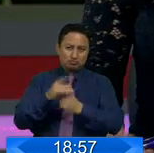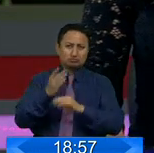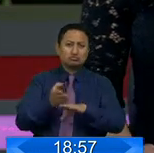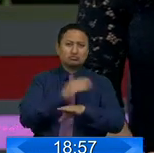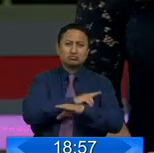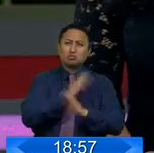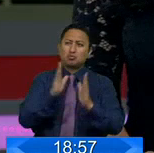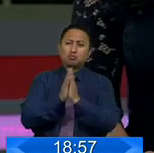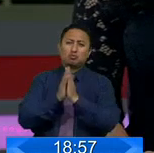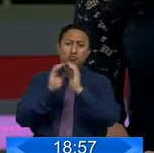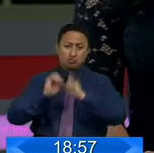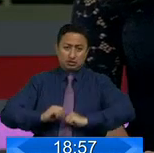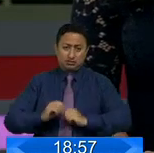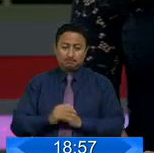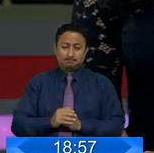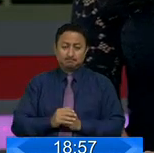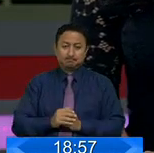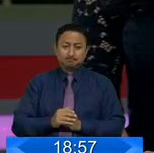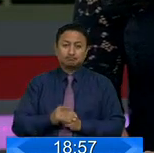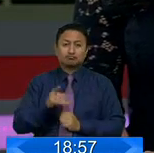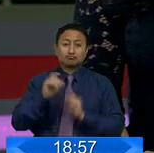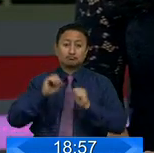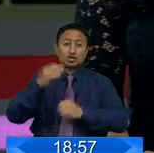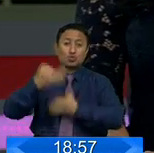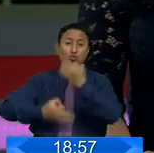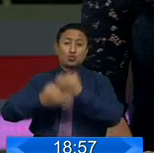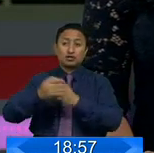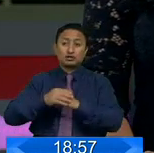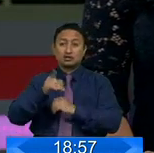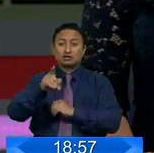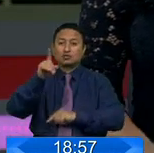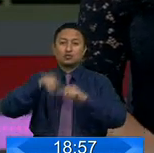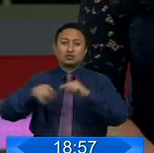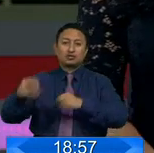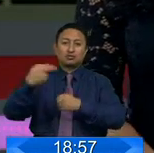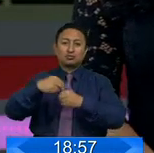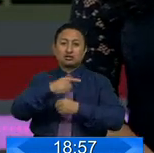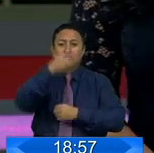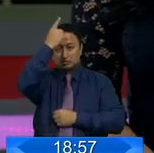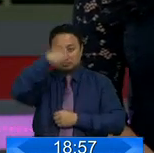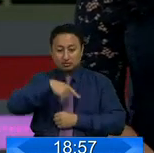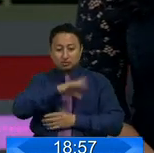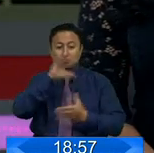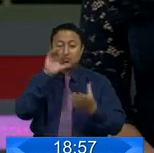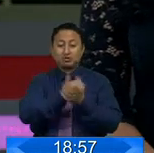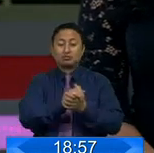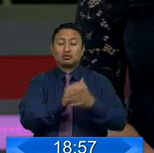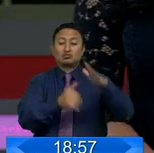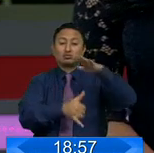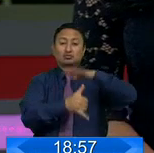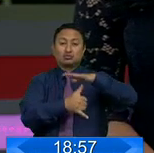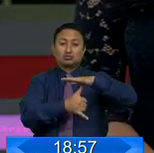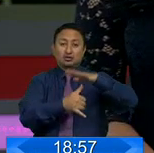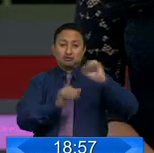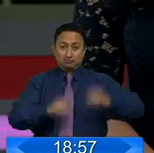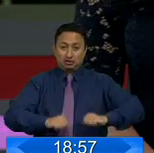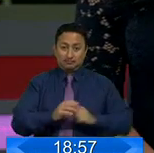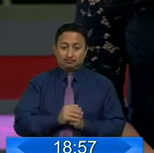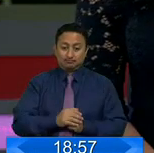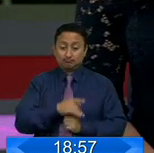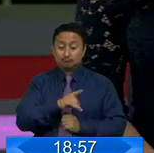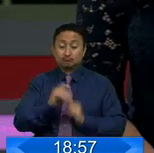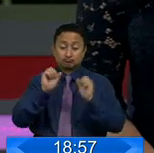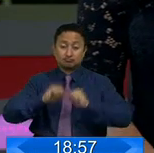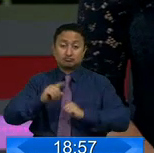presentaron meses atrás para que un juez se excuse de participar en la resolución del matrimonio igualitario. Plantean la